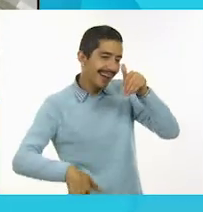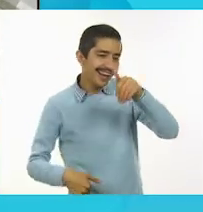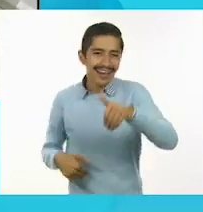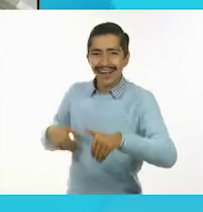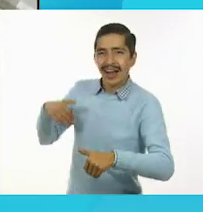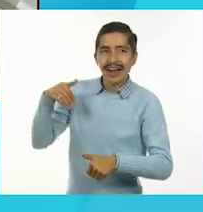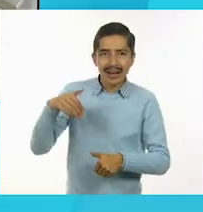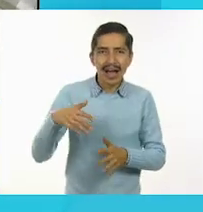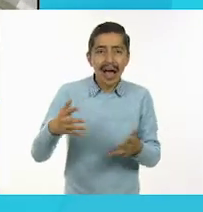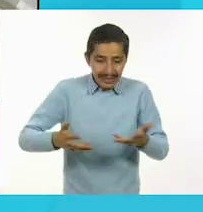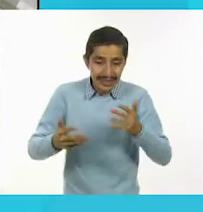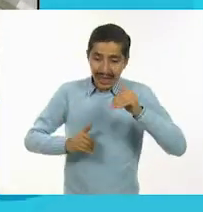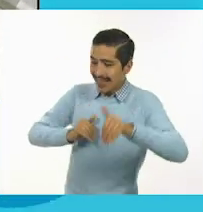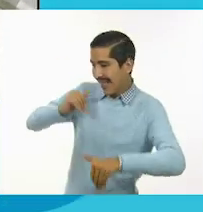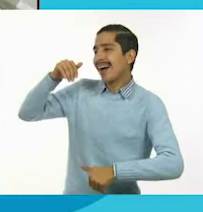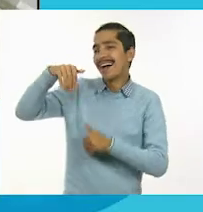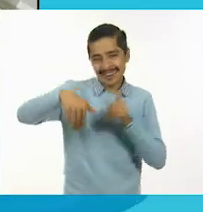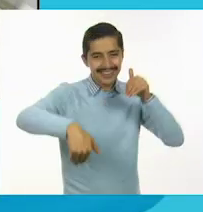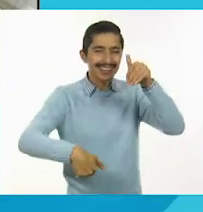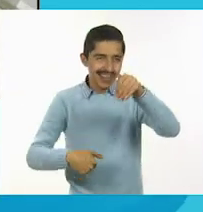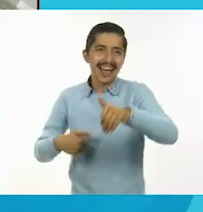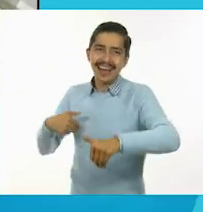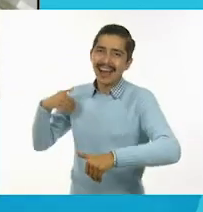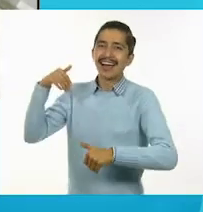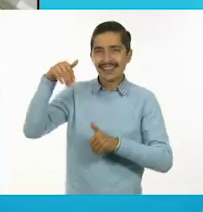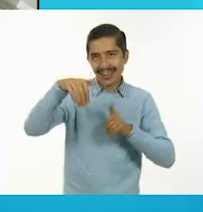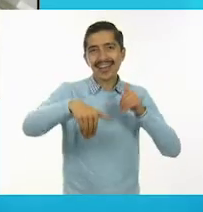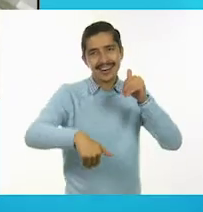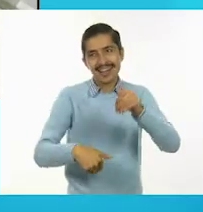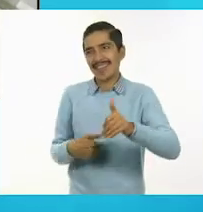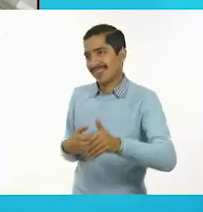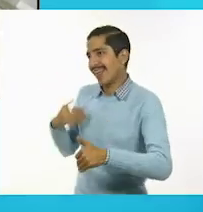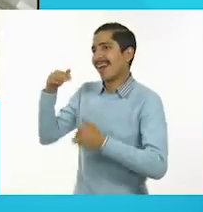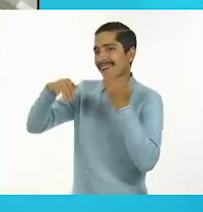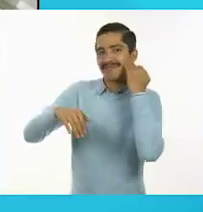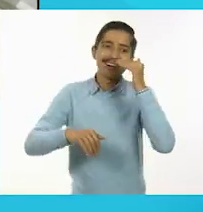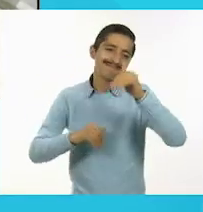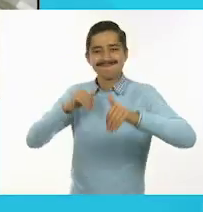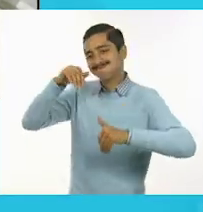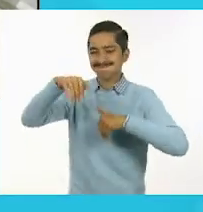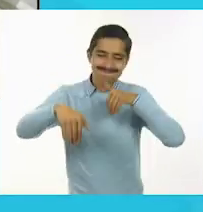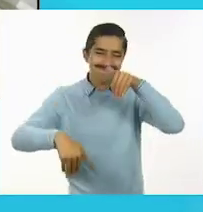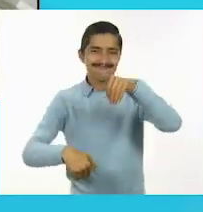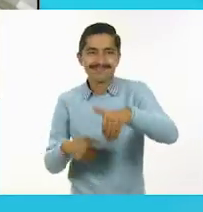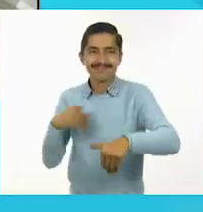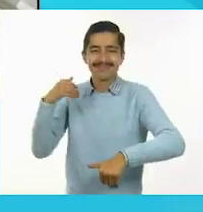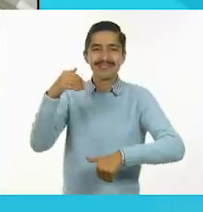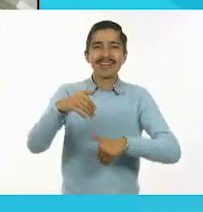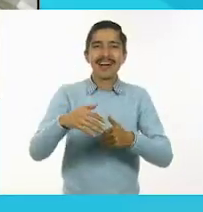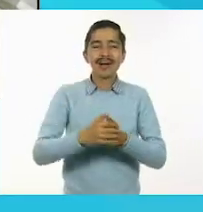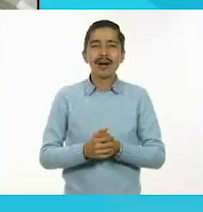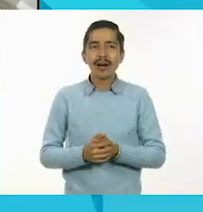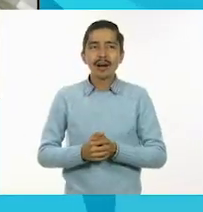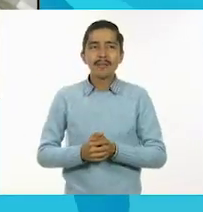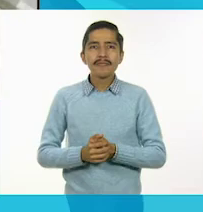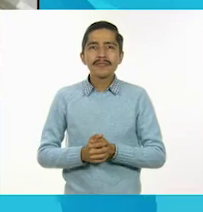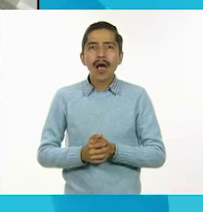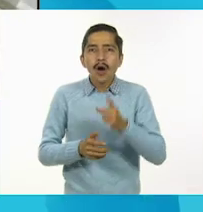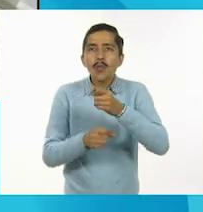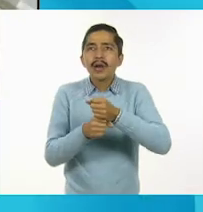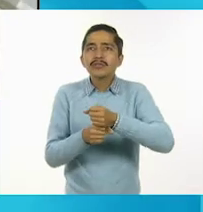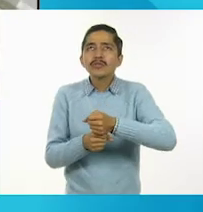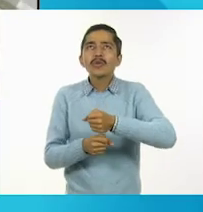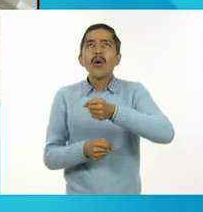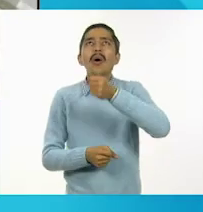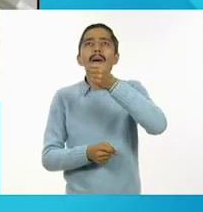Y nada, y nada, y nada la sandía. Y nada, y nada, y nada la sandía. Era una